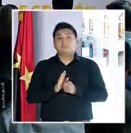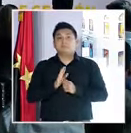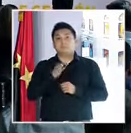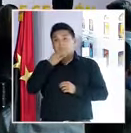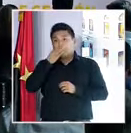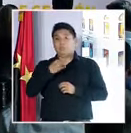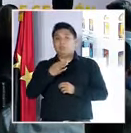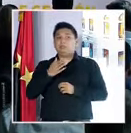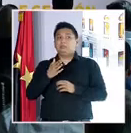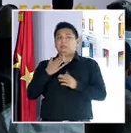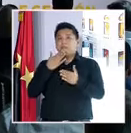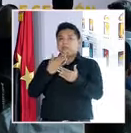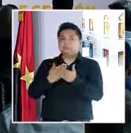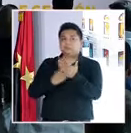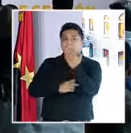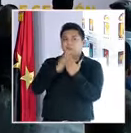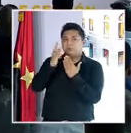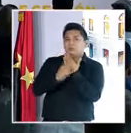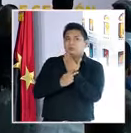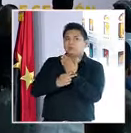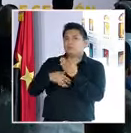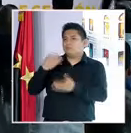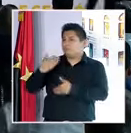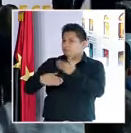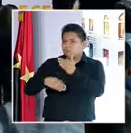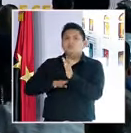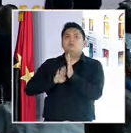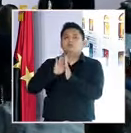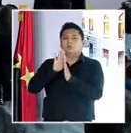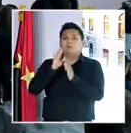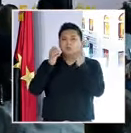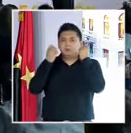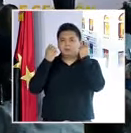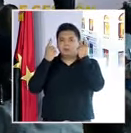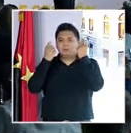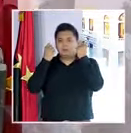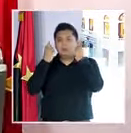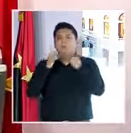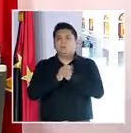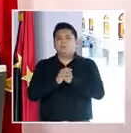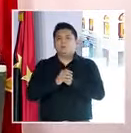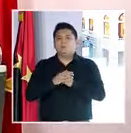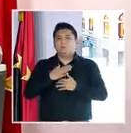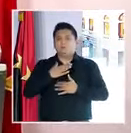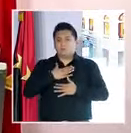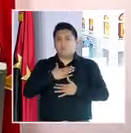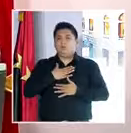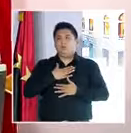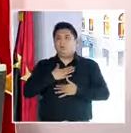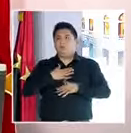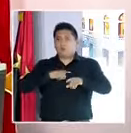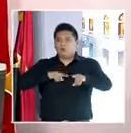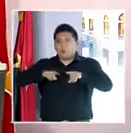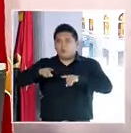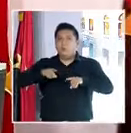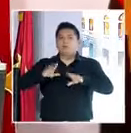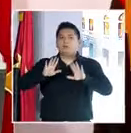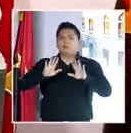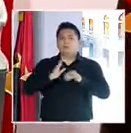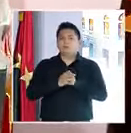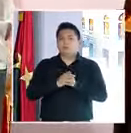recibimos este proyecto en las condiciones de avance, entendimos que debería tener nuestro concurso como gobernante.